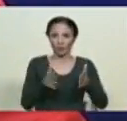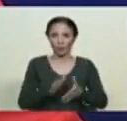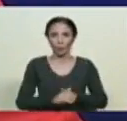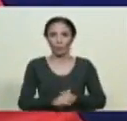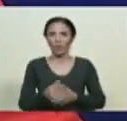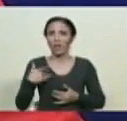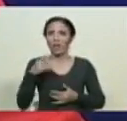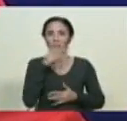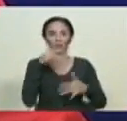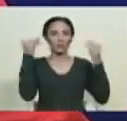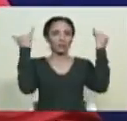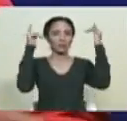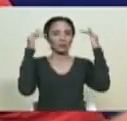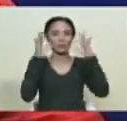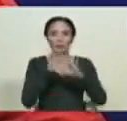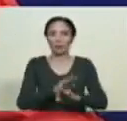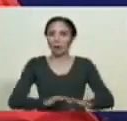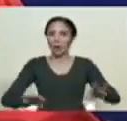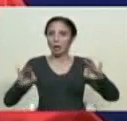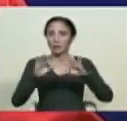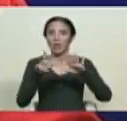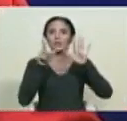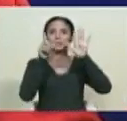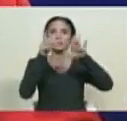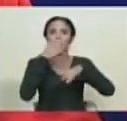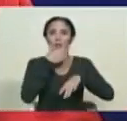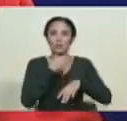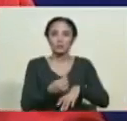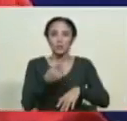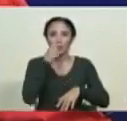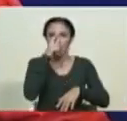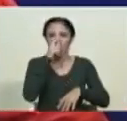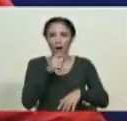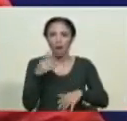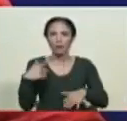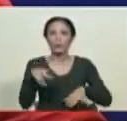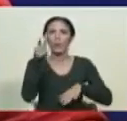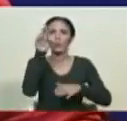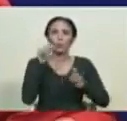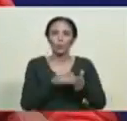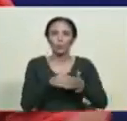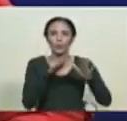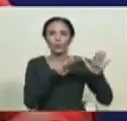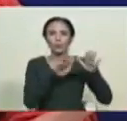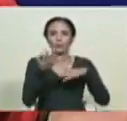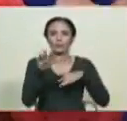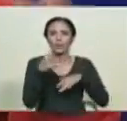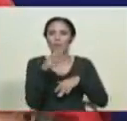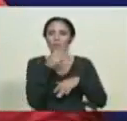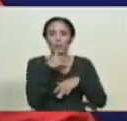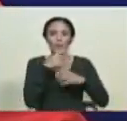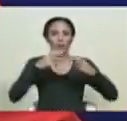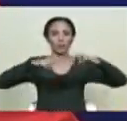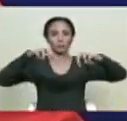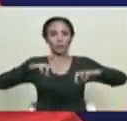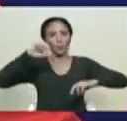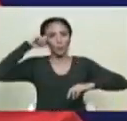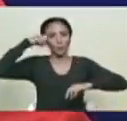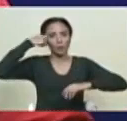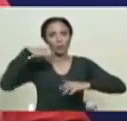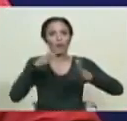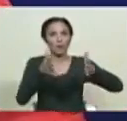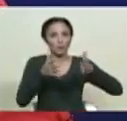lo celebraron. Eso fue el 6 de diciembre del año 2015. No hicieron ni siquiera una sesión para recordar que ganaron ese